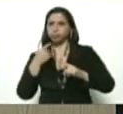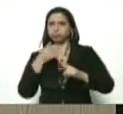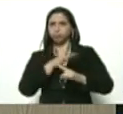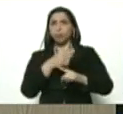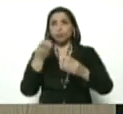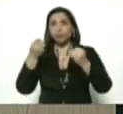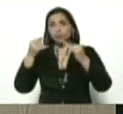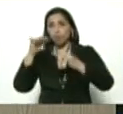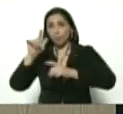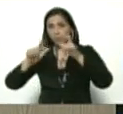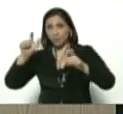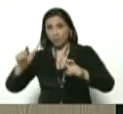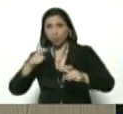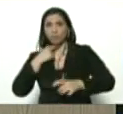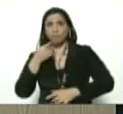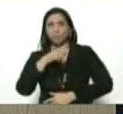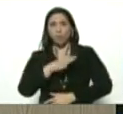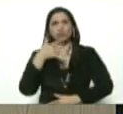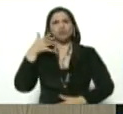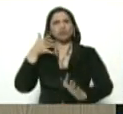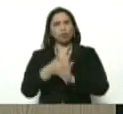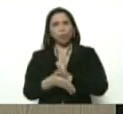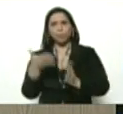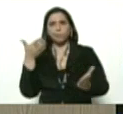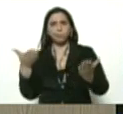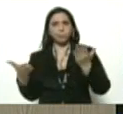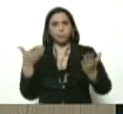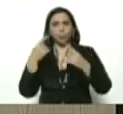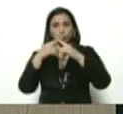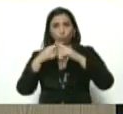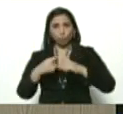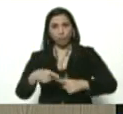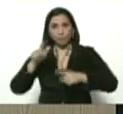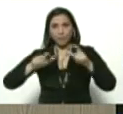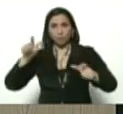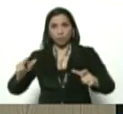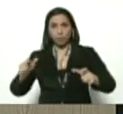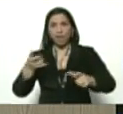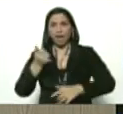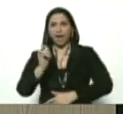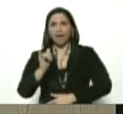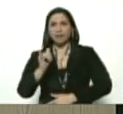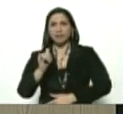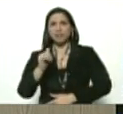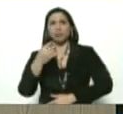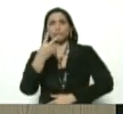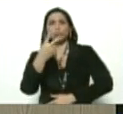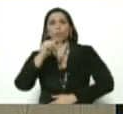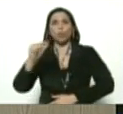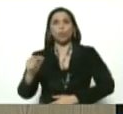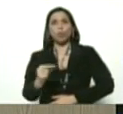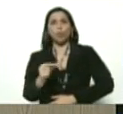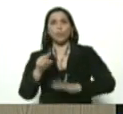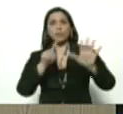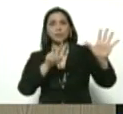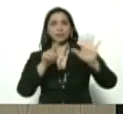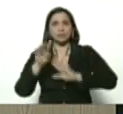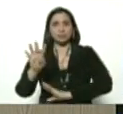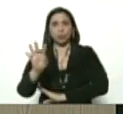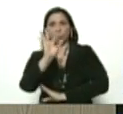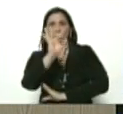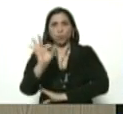número de pacientes fallecidos respecto al total de pacientes se encuentra en 2,64